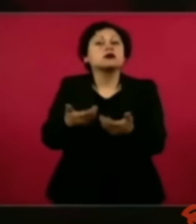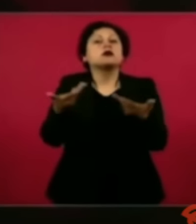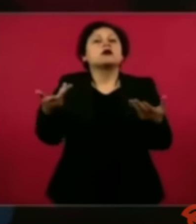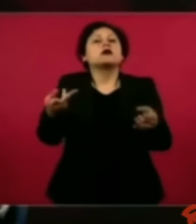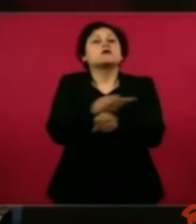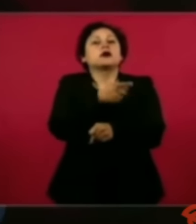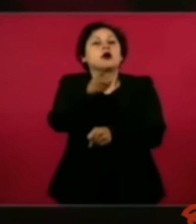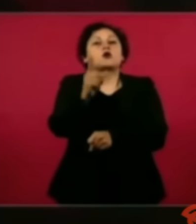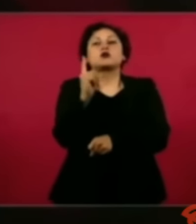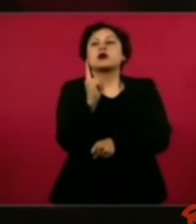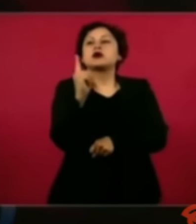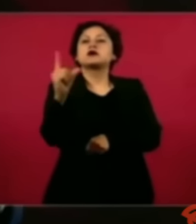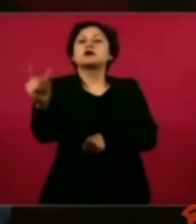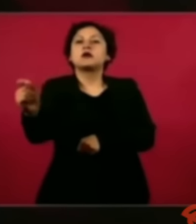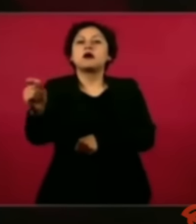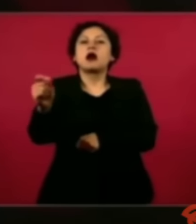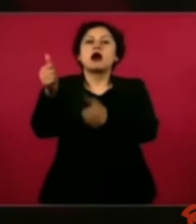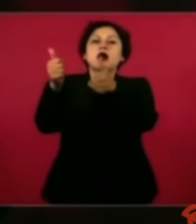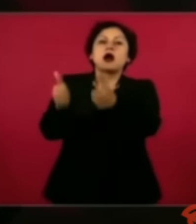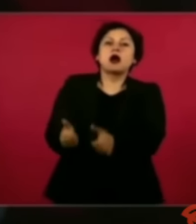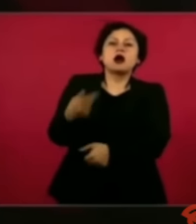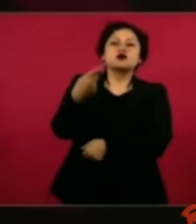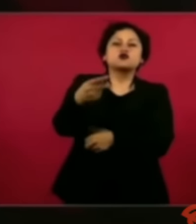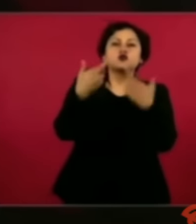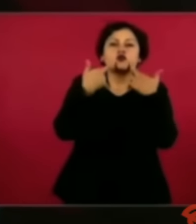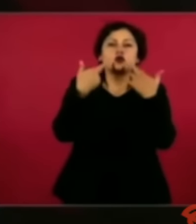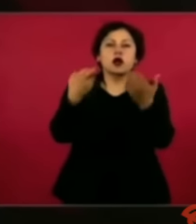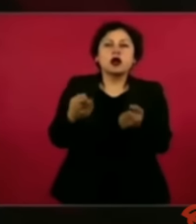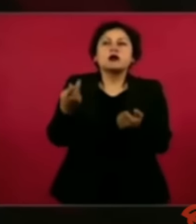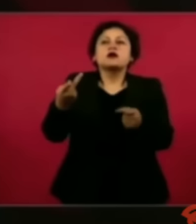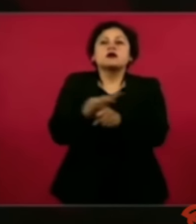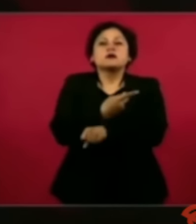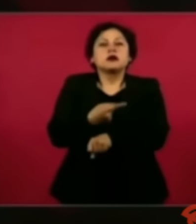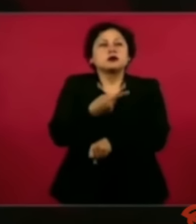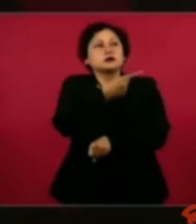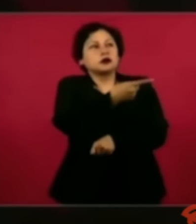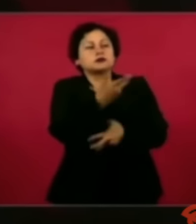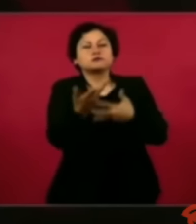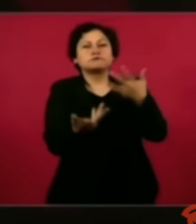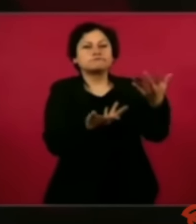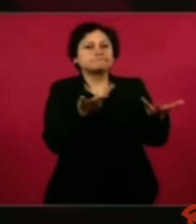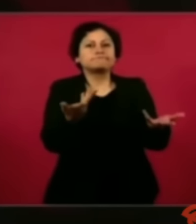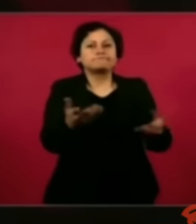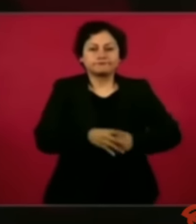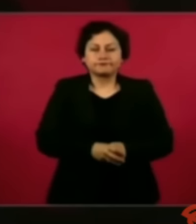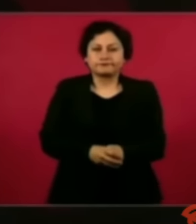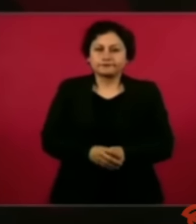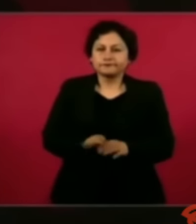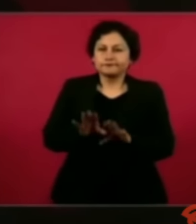mira, yo ya llevo muchos años luchando por mis ideales